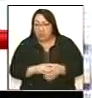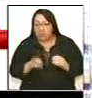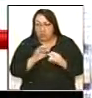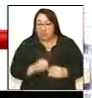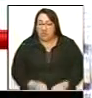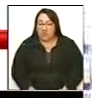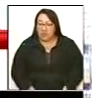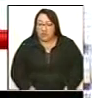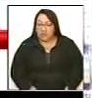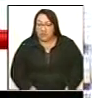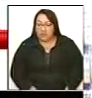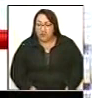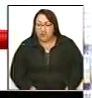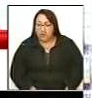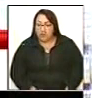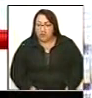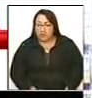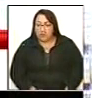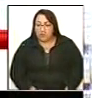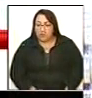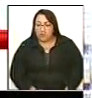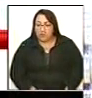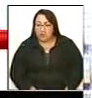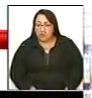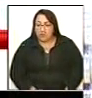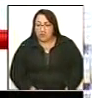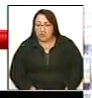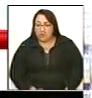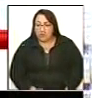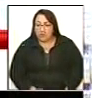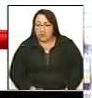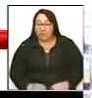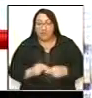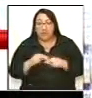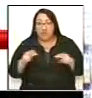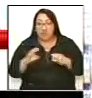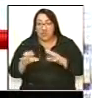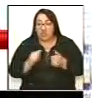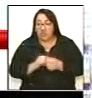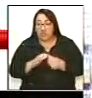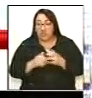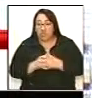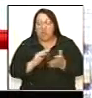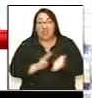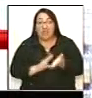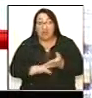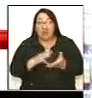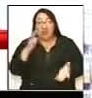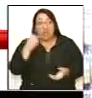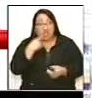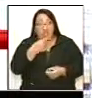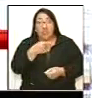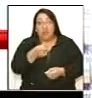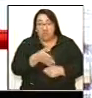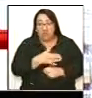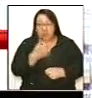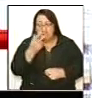parte de la instancia técnica ha hecho las supervisiones que ha hecho la Defensoría respecto a la Administración de